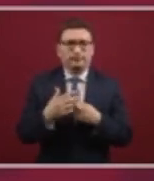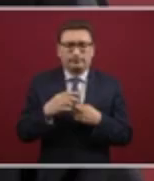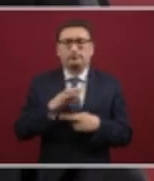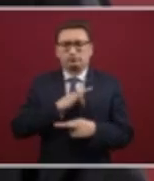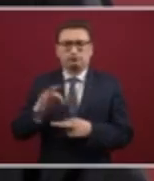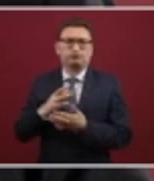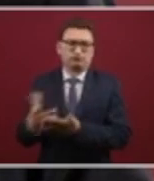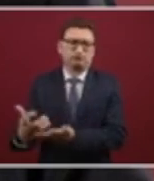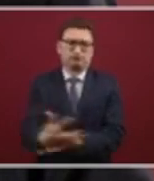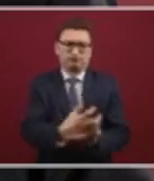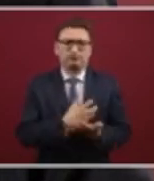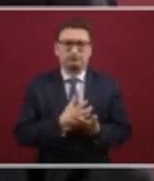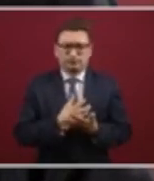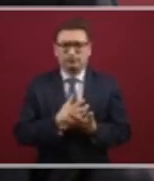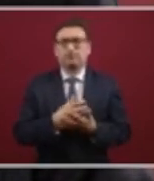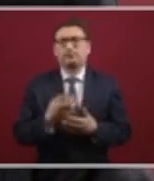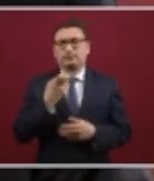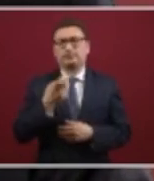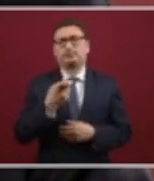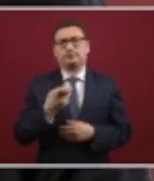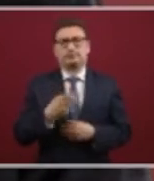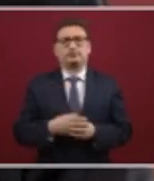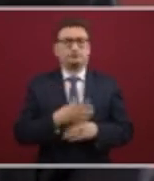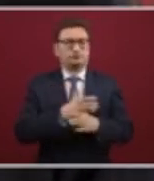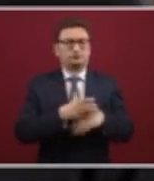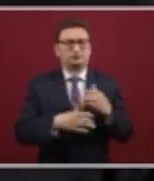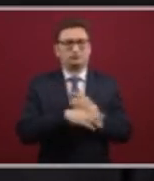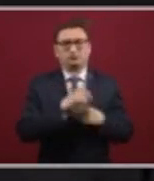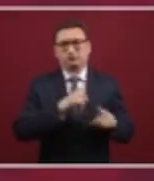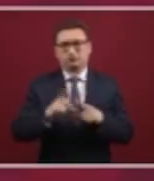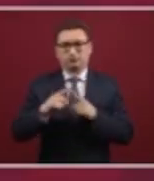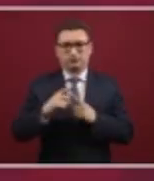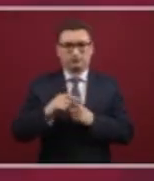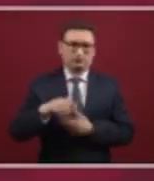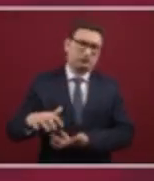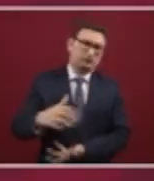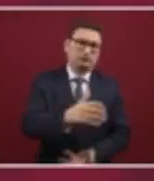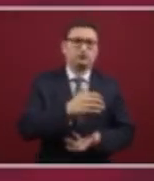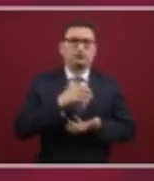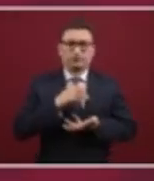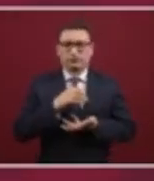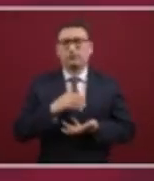Y como eso no se manejaba bien,